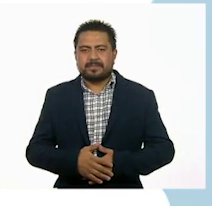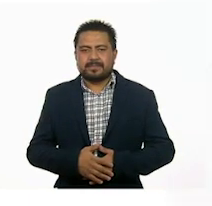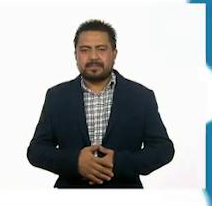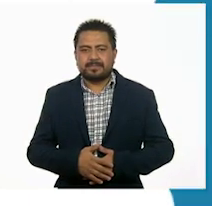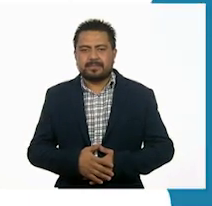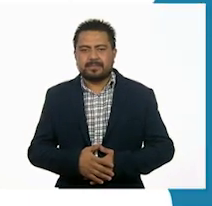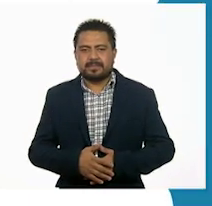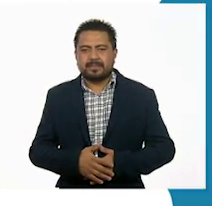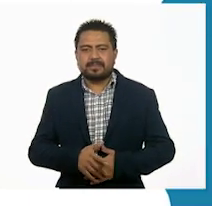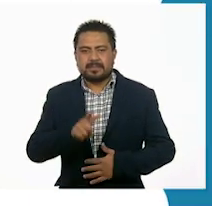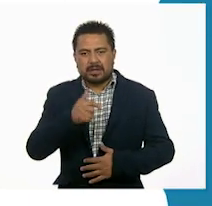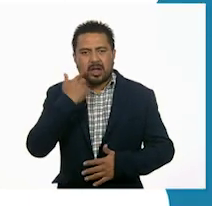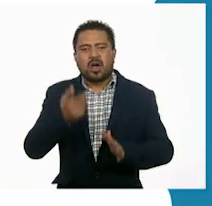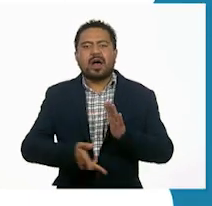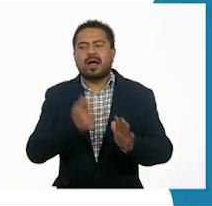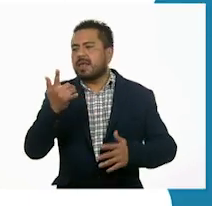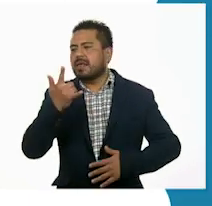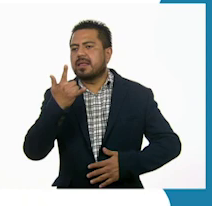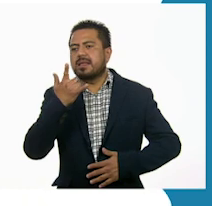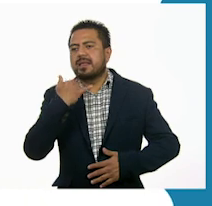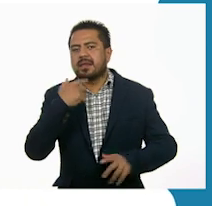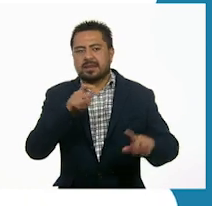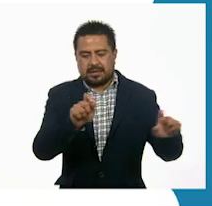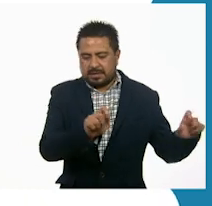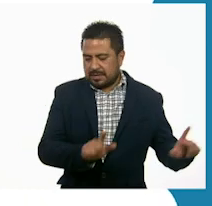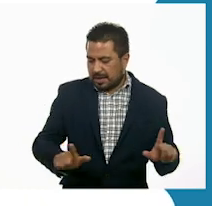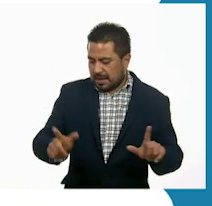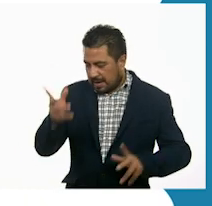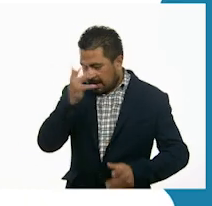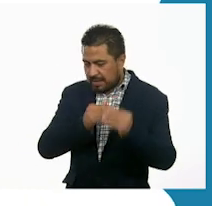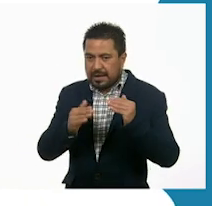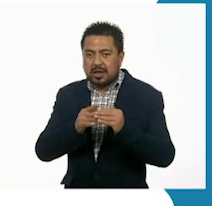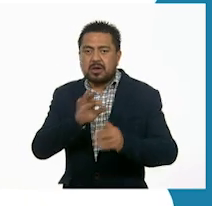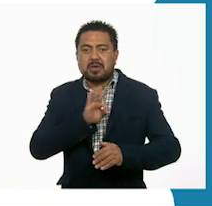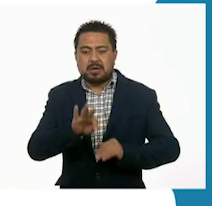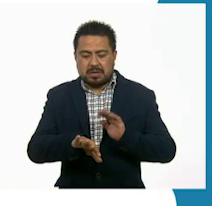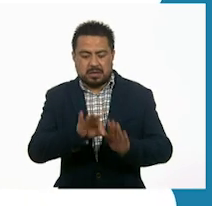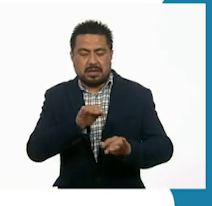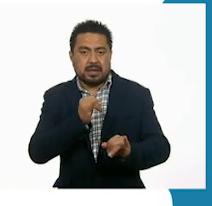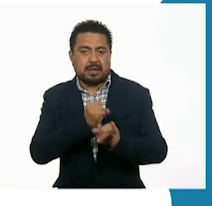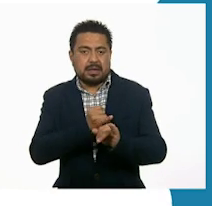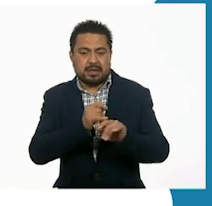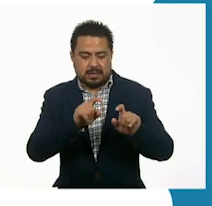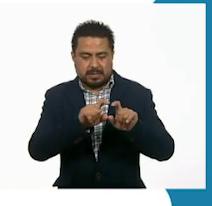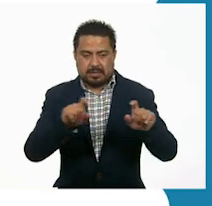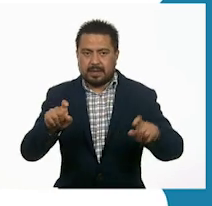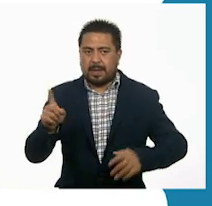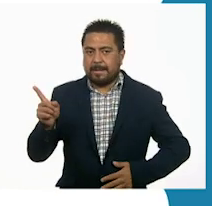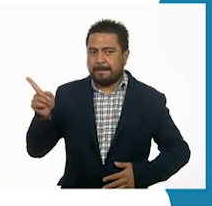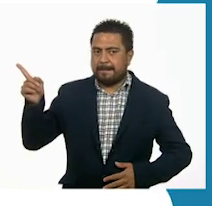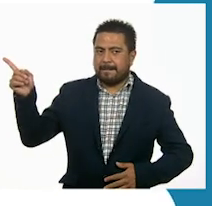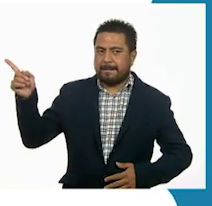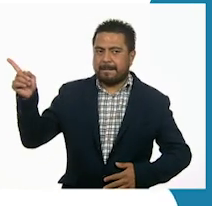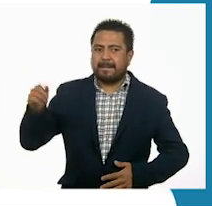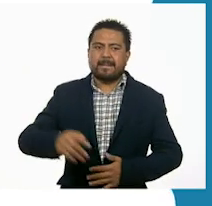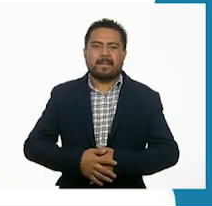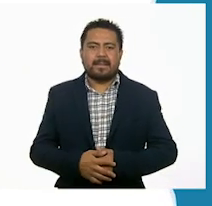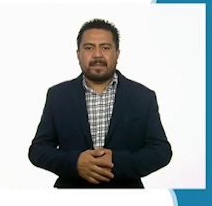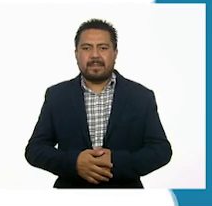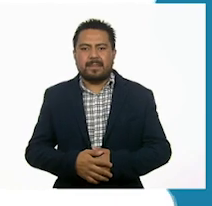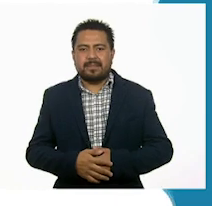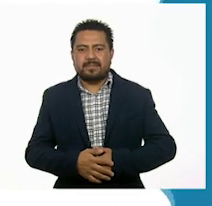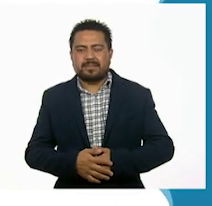conalitech.sep.gob.mx. Si quieres volver a ver los programas de Aprende en Casa, los puedes encontrar en la siguiente liga: